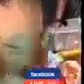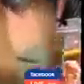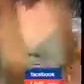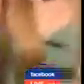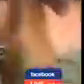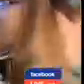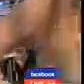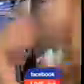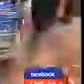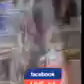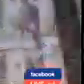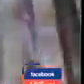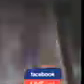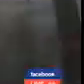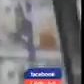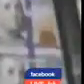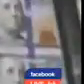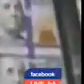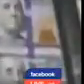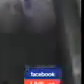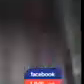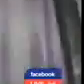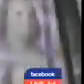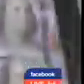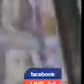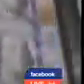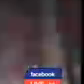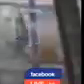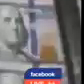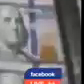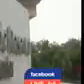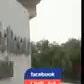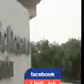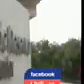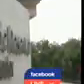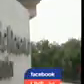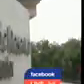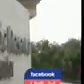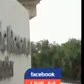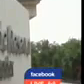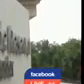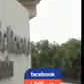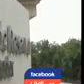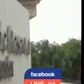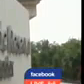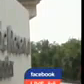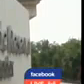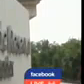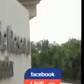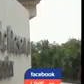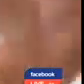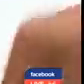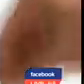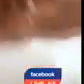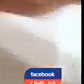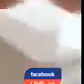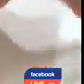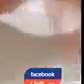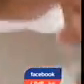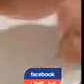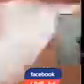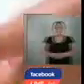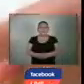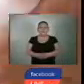.55%, registro que presentó el Banco Central de Reserva para finales de abril. Sectores como